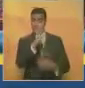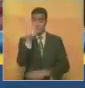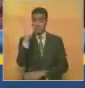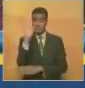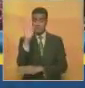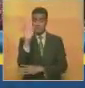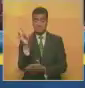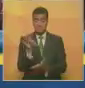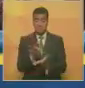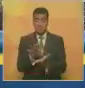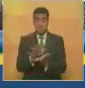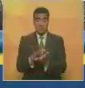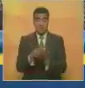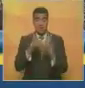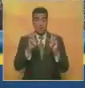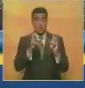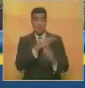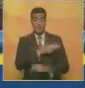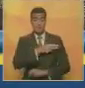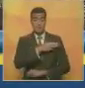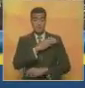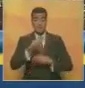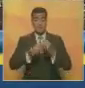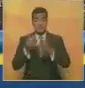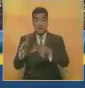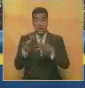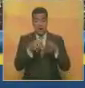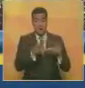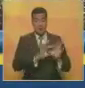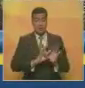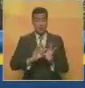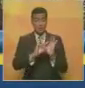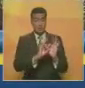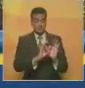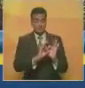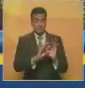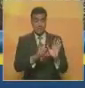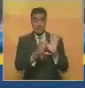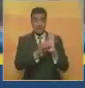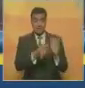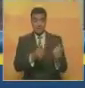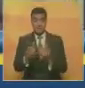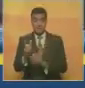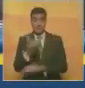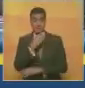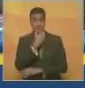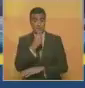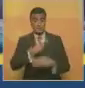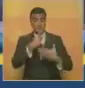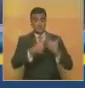los excluidos a través de las nuevas misiones creadas. Agregó que la ley habilitante es un instrumento para agilizar los